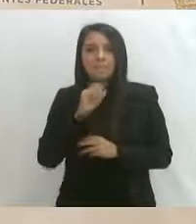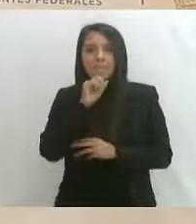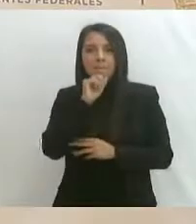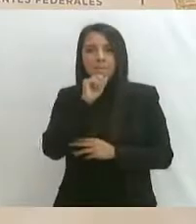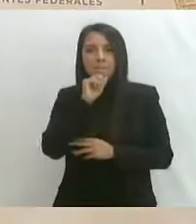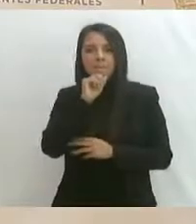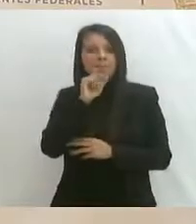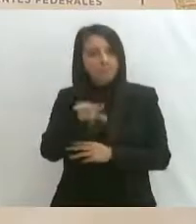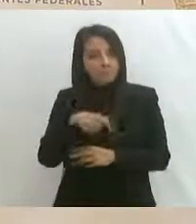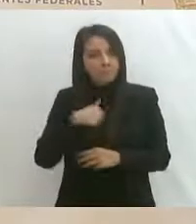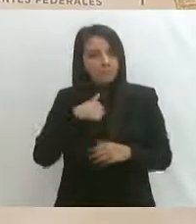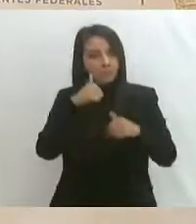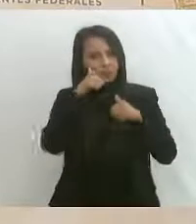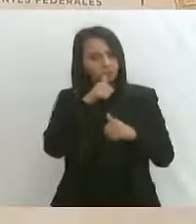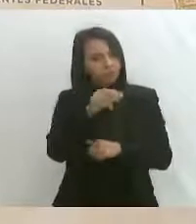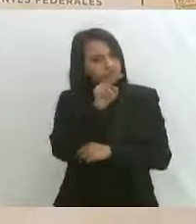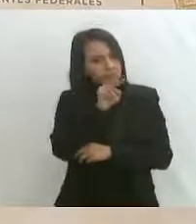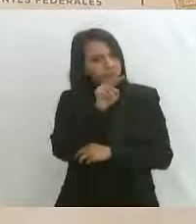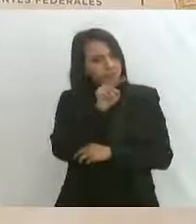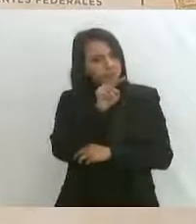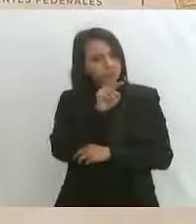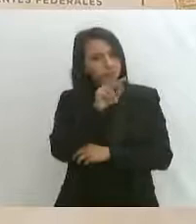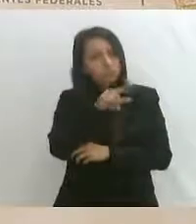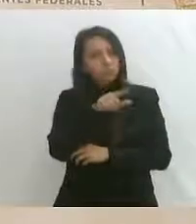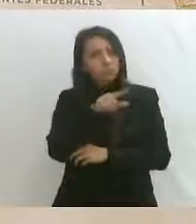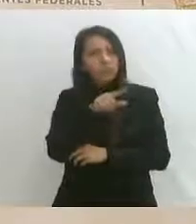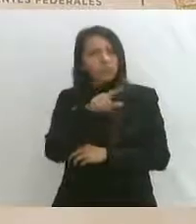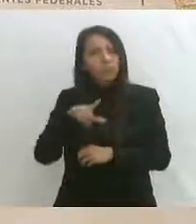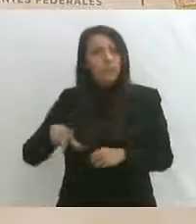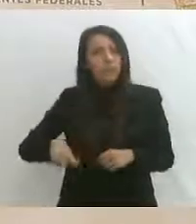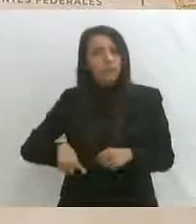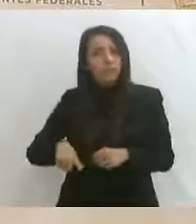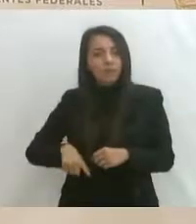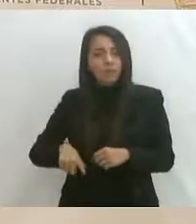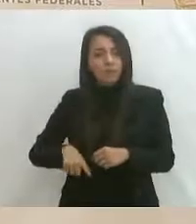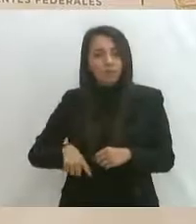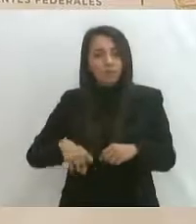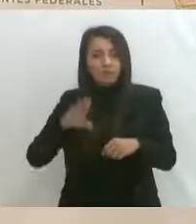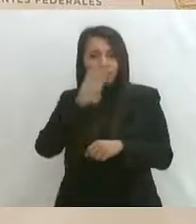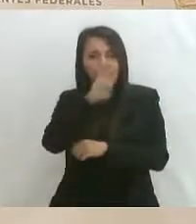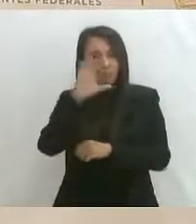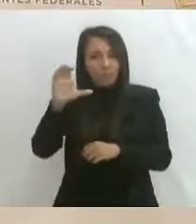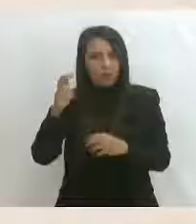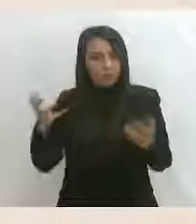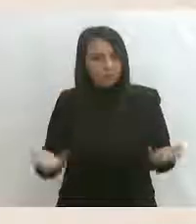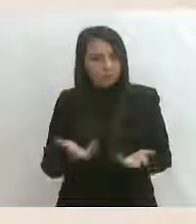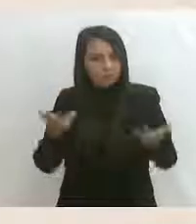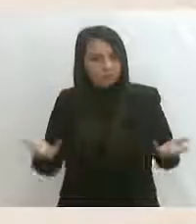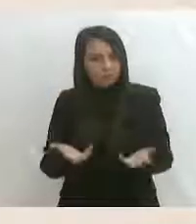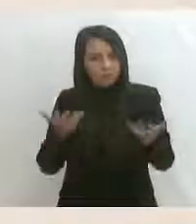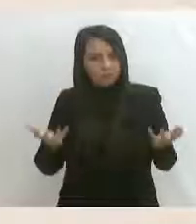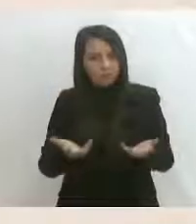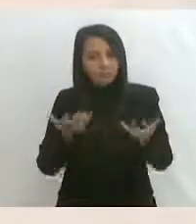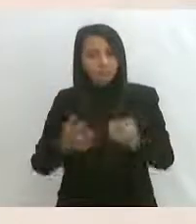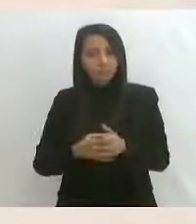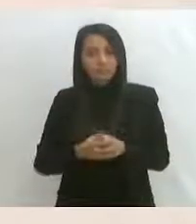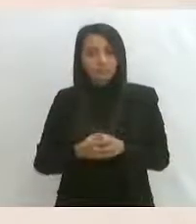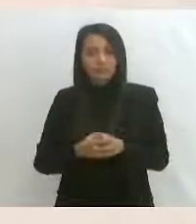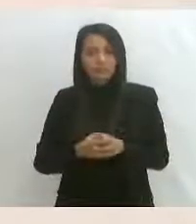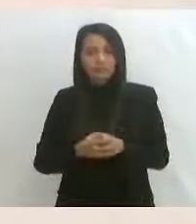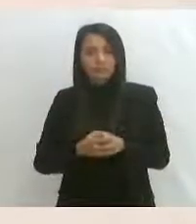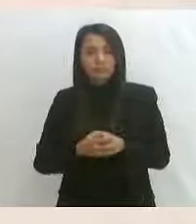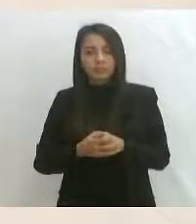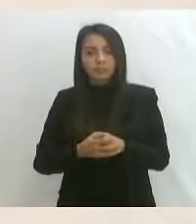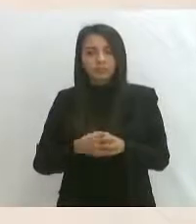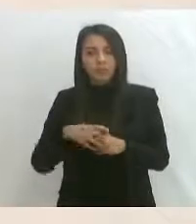con atención lo que está haciendo el gobierno de Baja California, lo que está